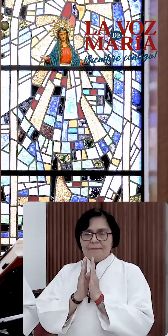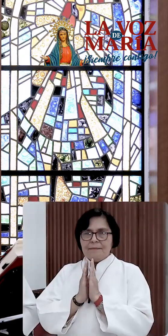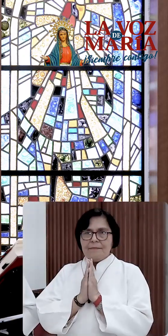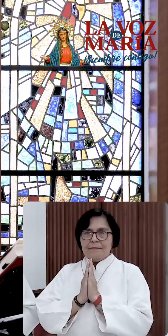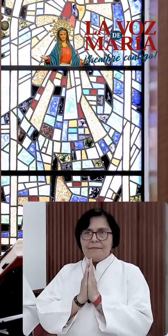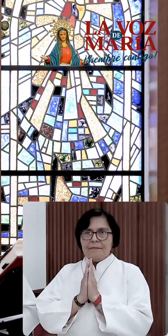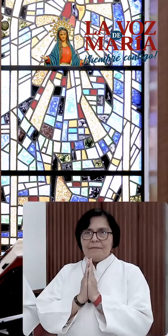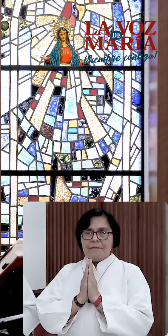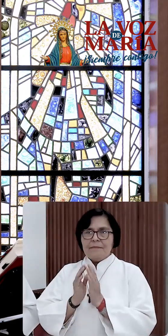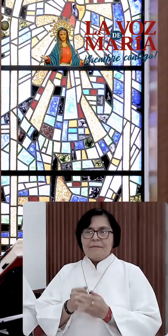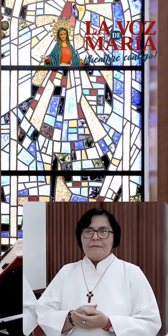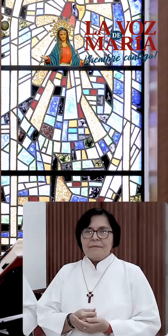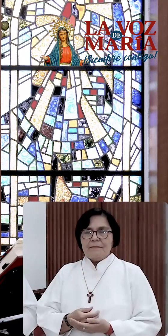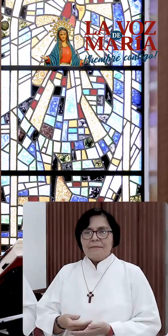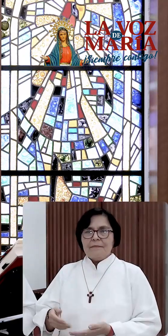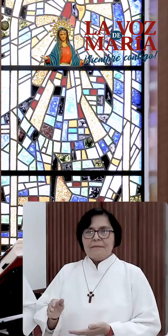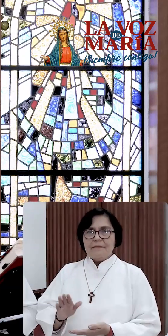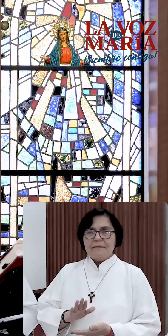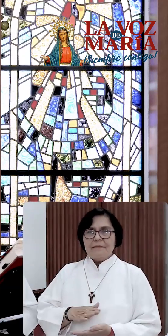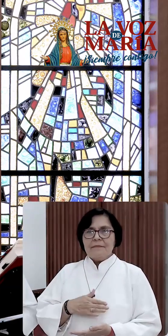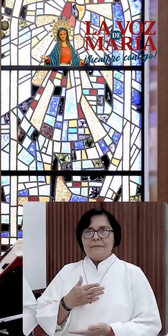Amén.